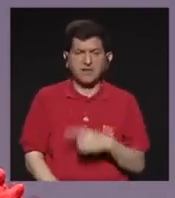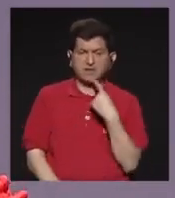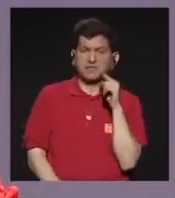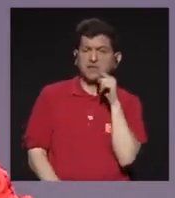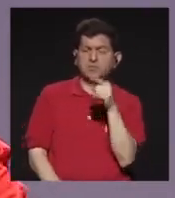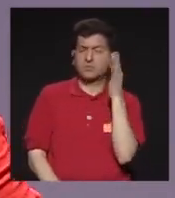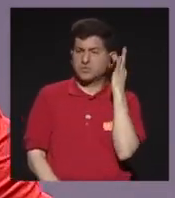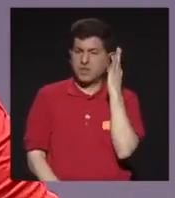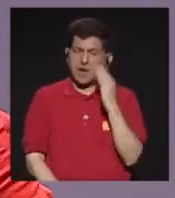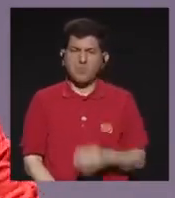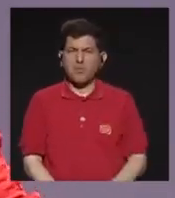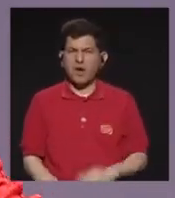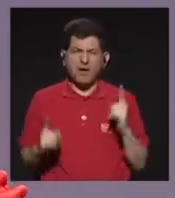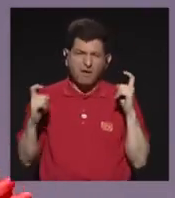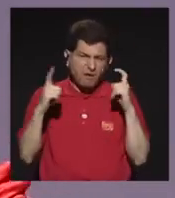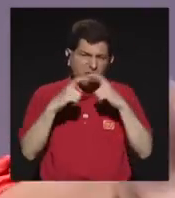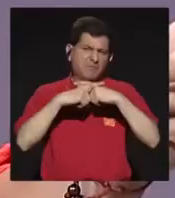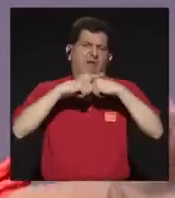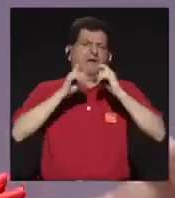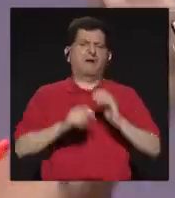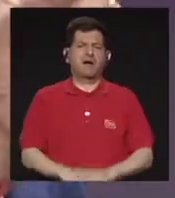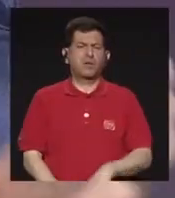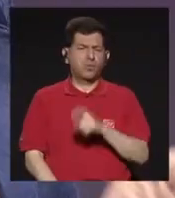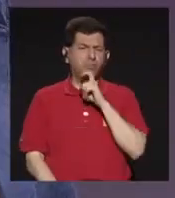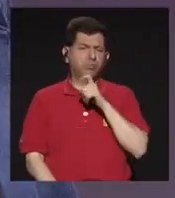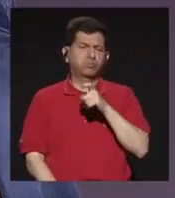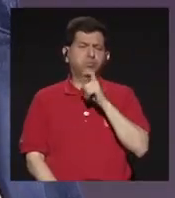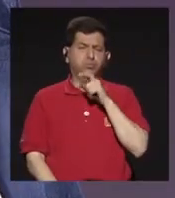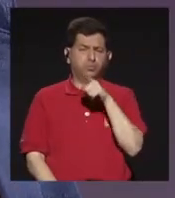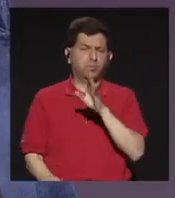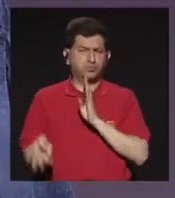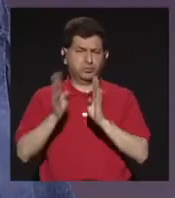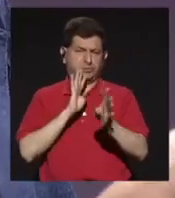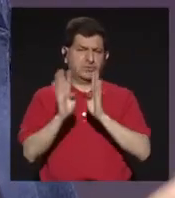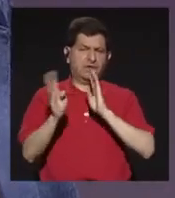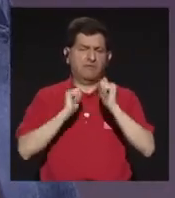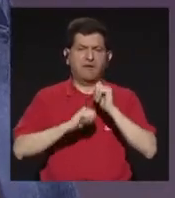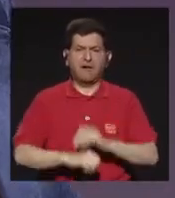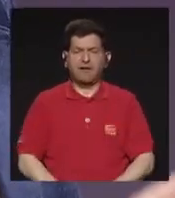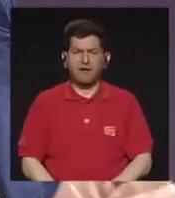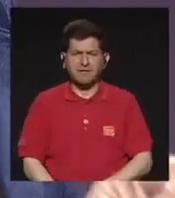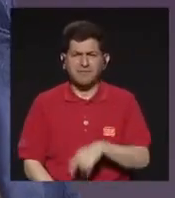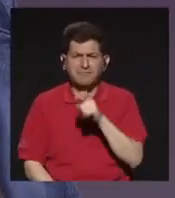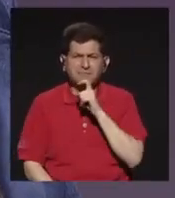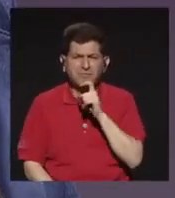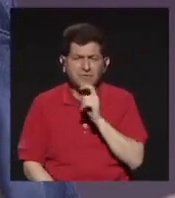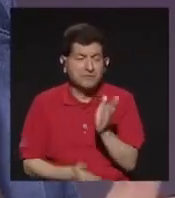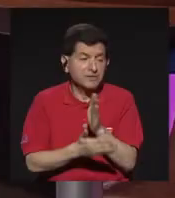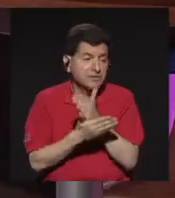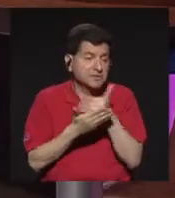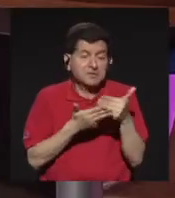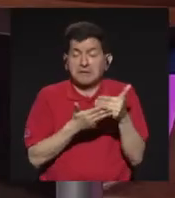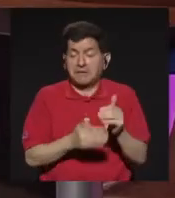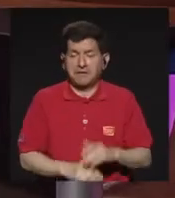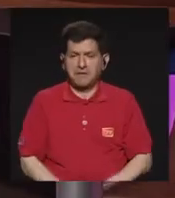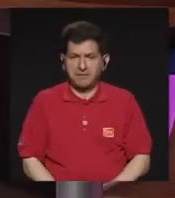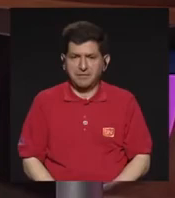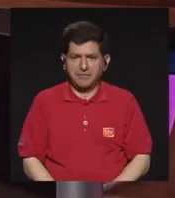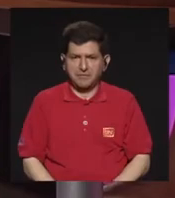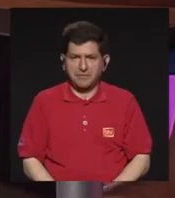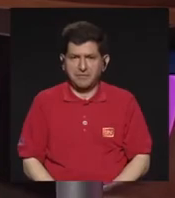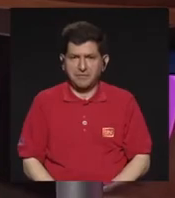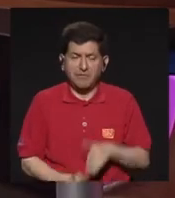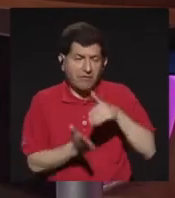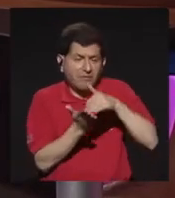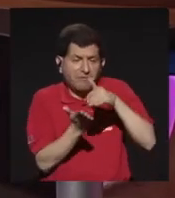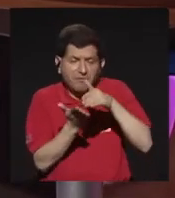es que usted es una mujer complicada, qué difícil es hablar con usted, qué difícil tal cosa, qué de esto, qué lo otro.